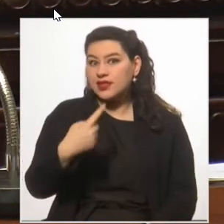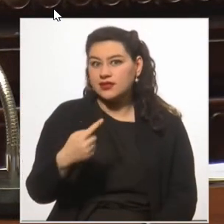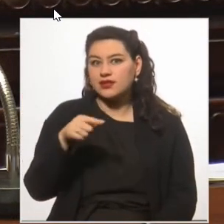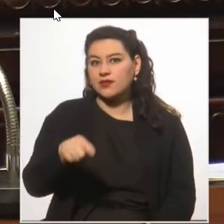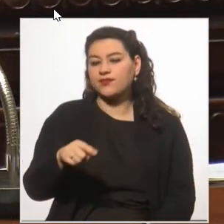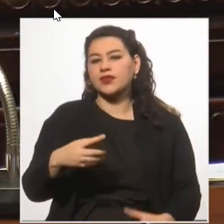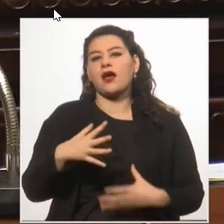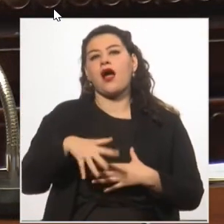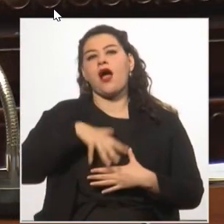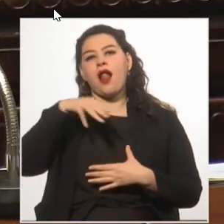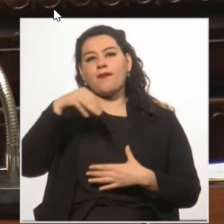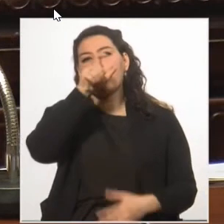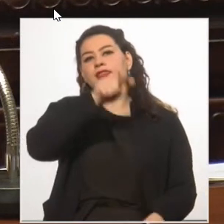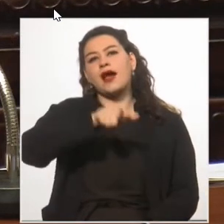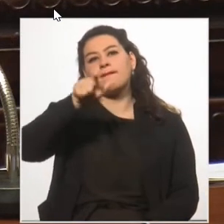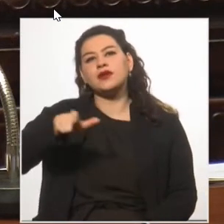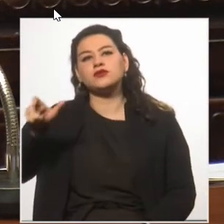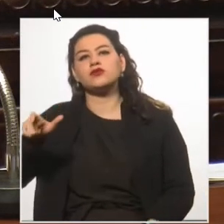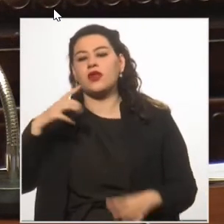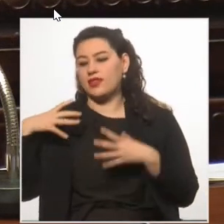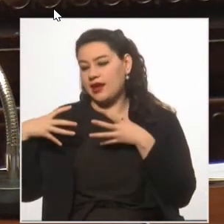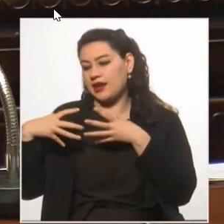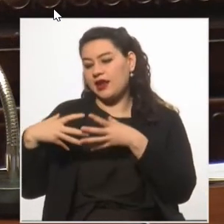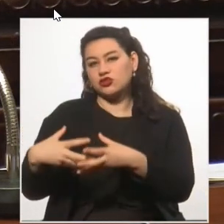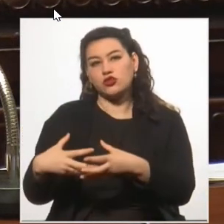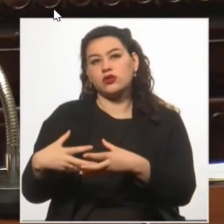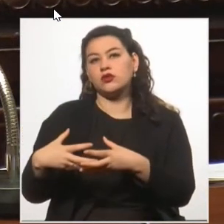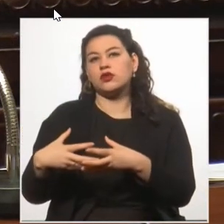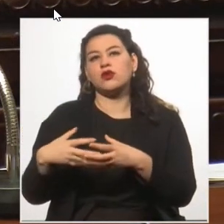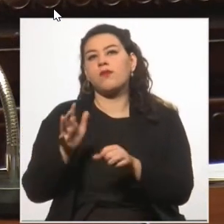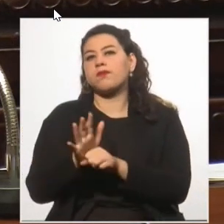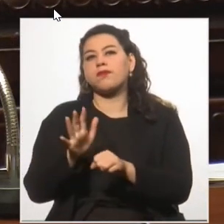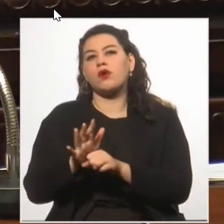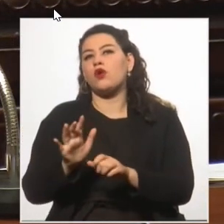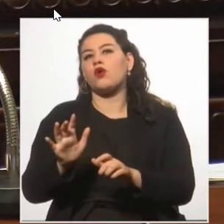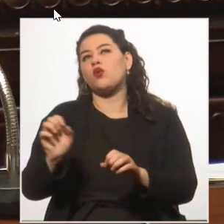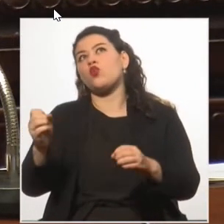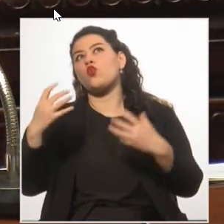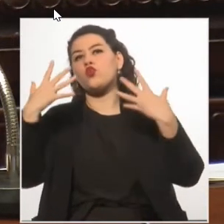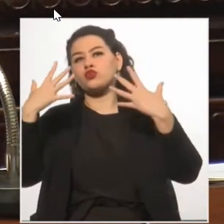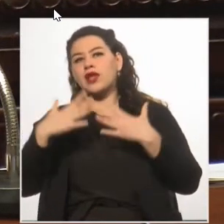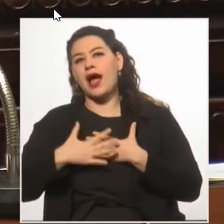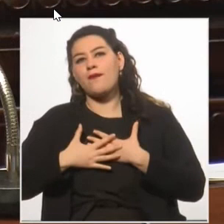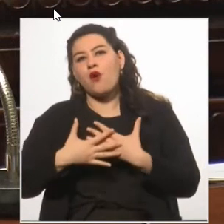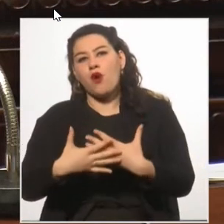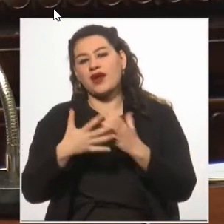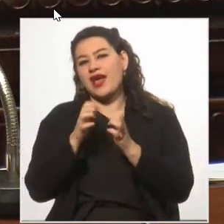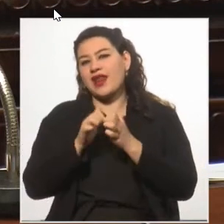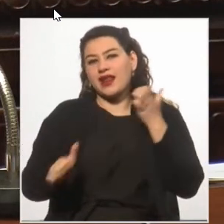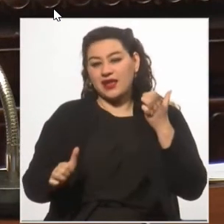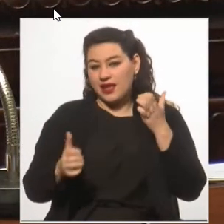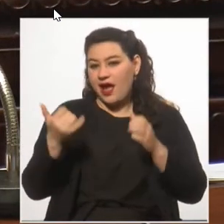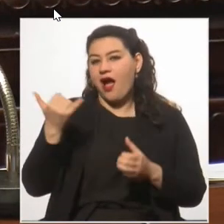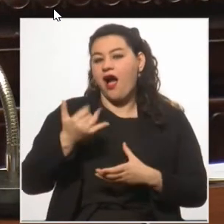significa en el alma de los individuos y la de las generaciones, luz, amor, energía, existe y